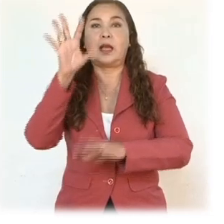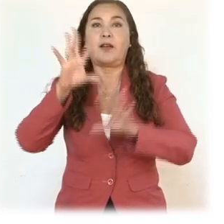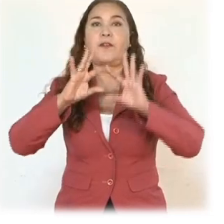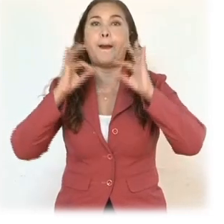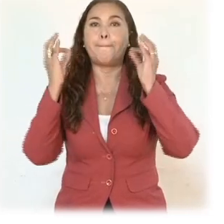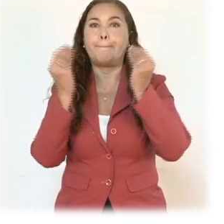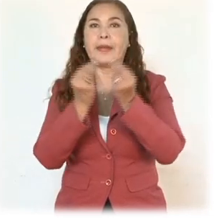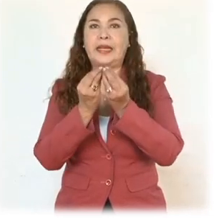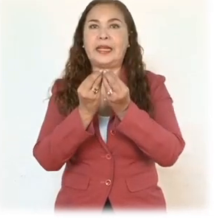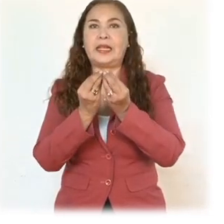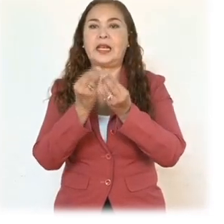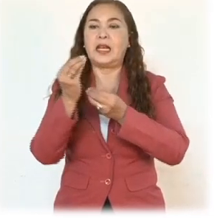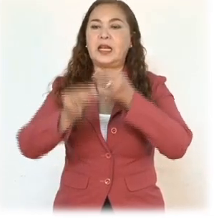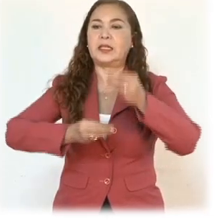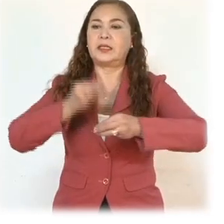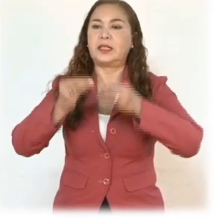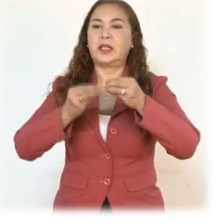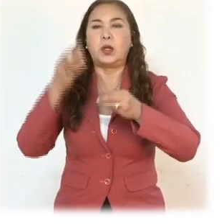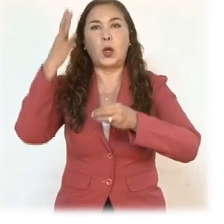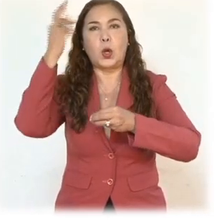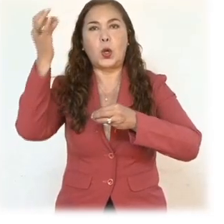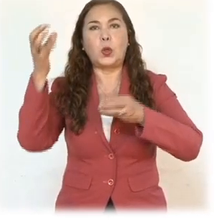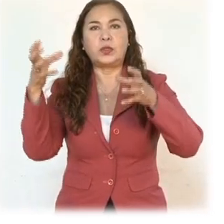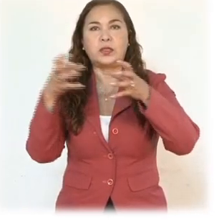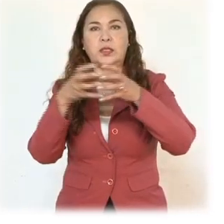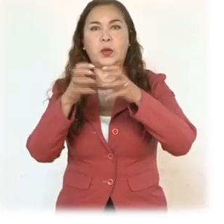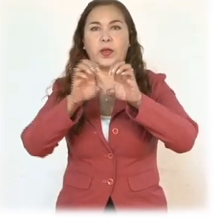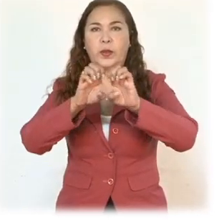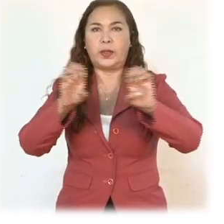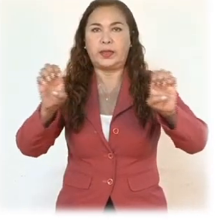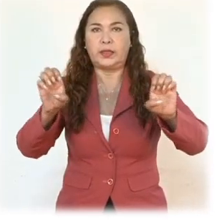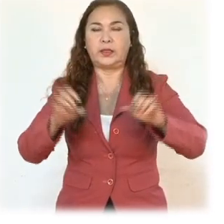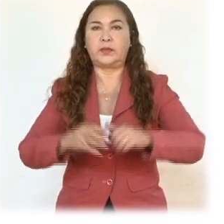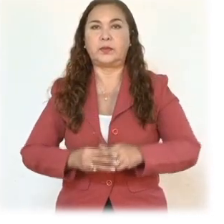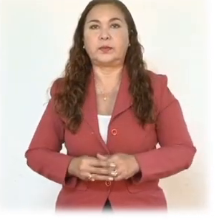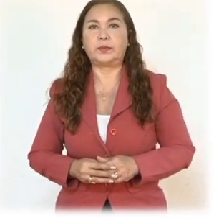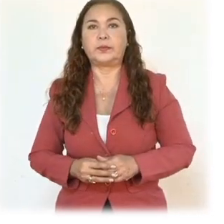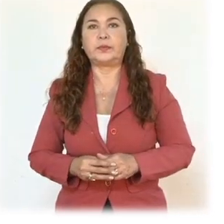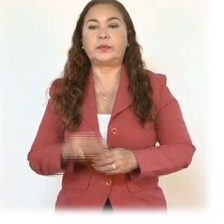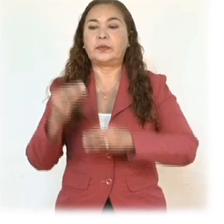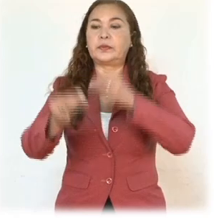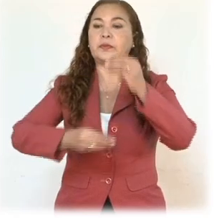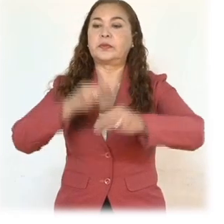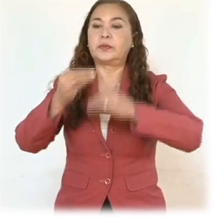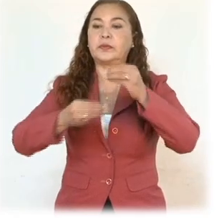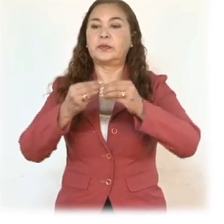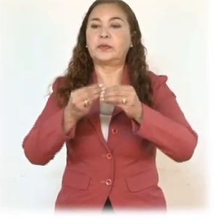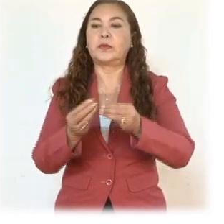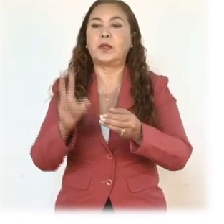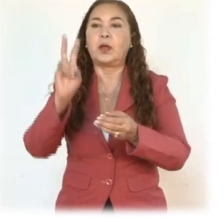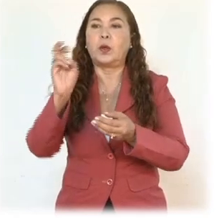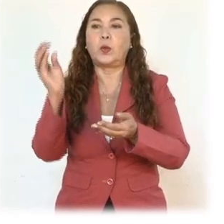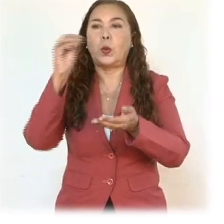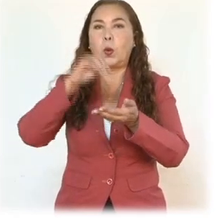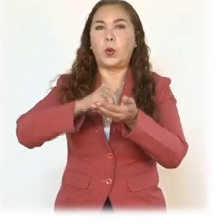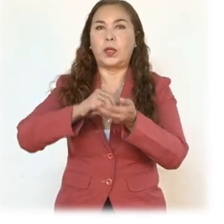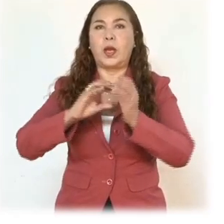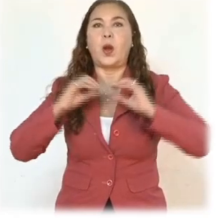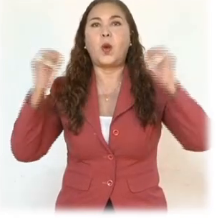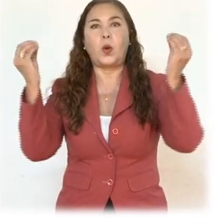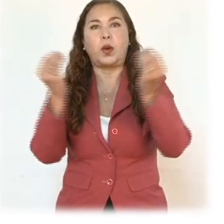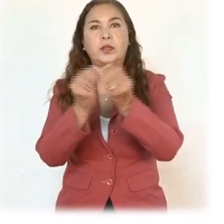de familias conformación de los consejos educativos conformación y renovación de